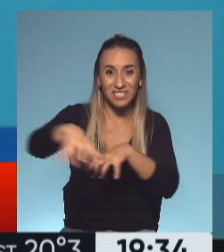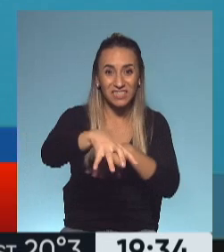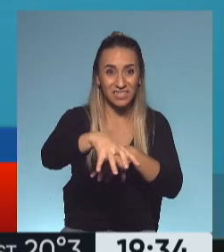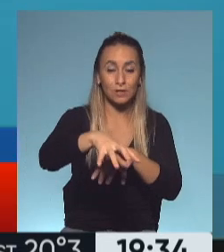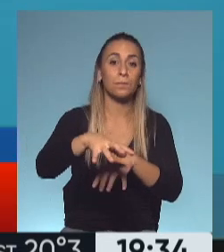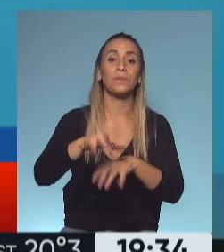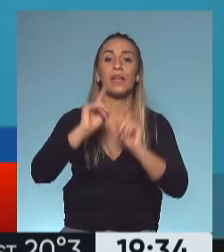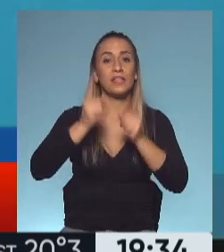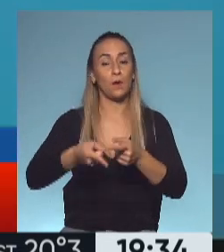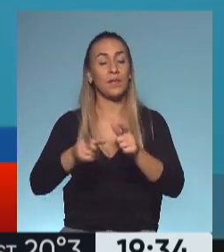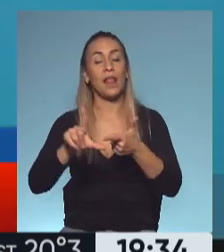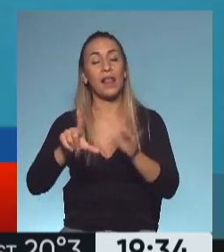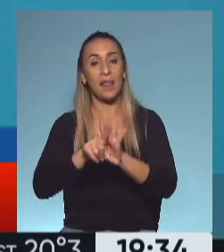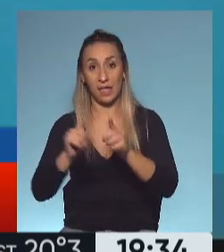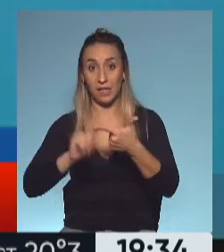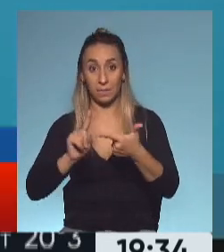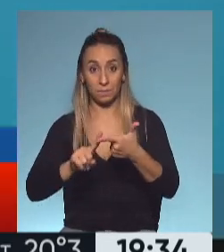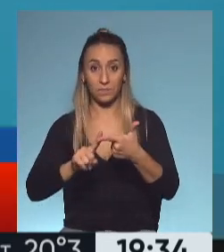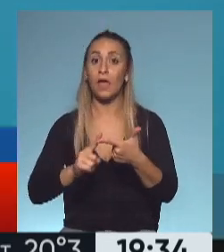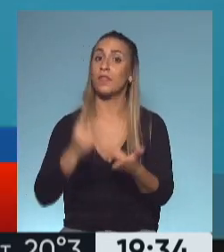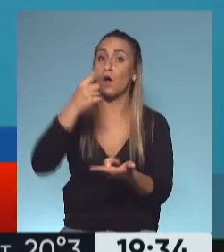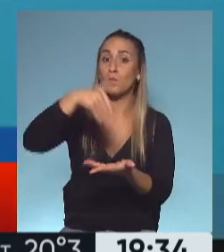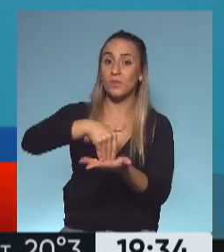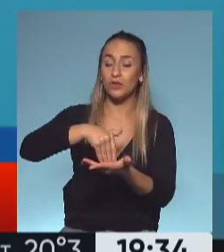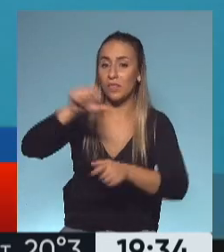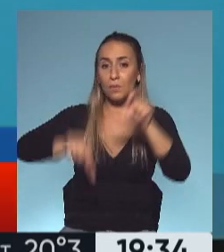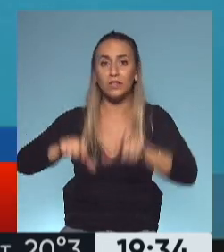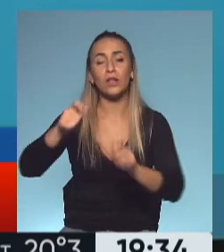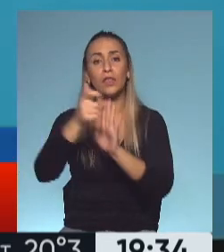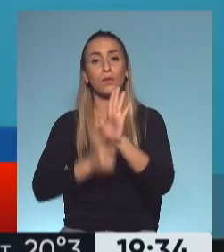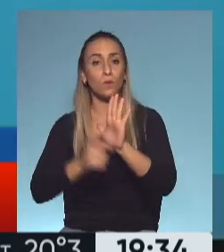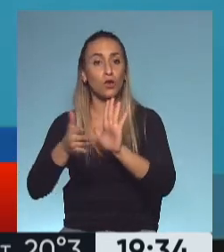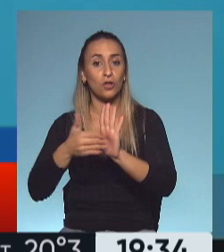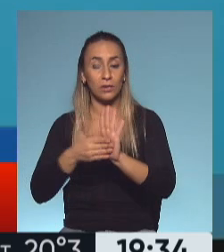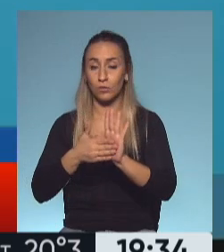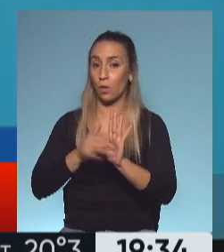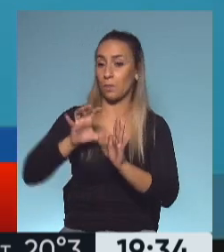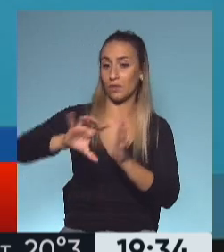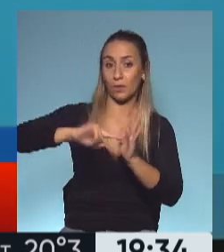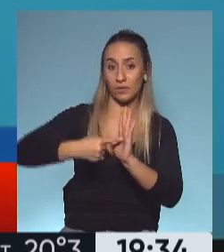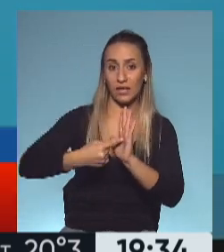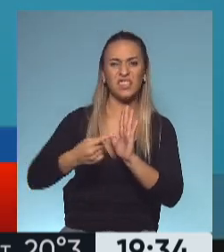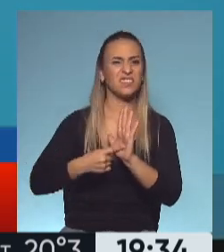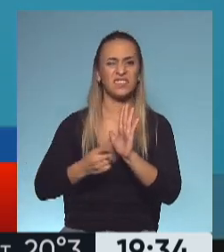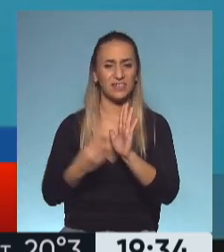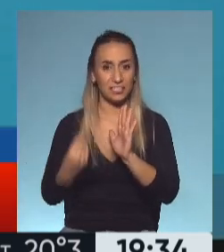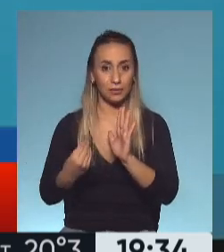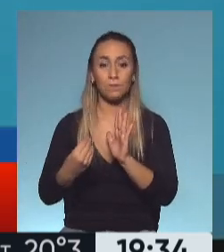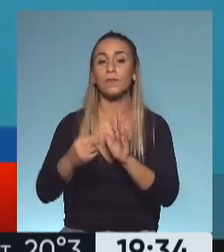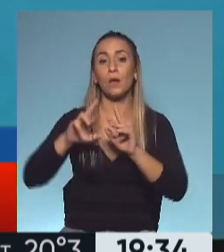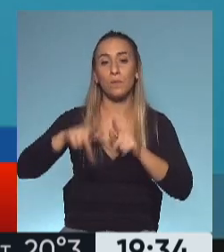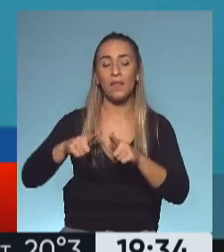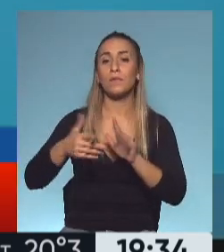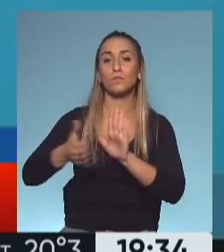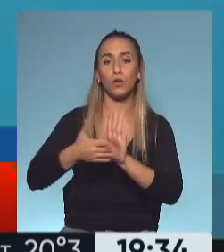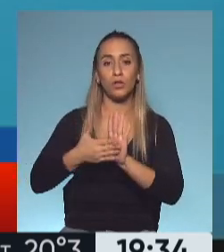también la ley que abarca a 1 millón de monotributistas en la provincia, que es el régimen de monotributo